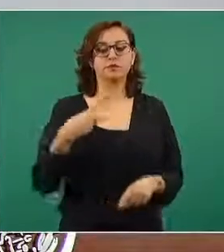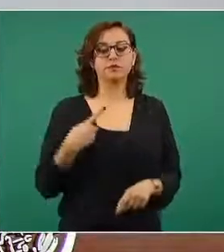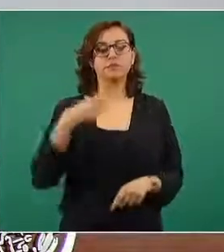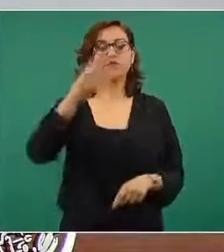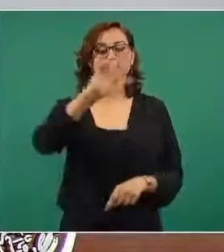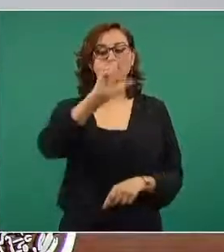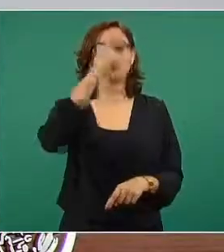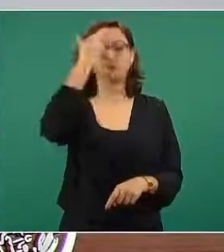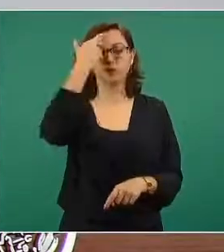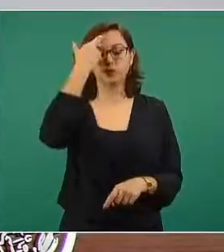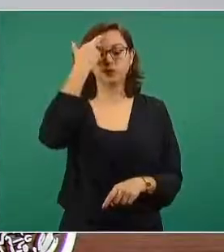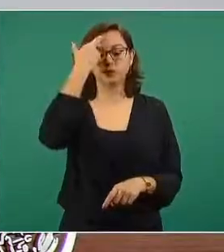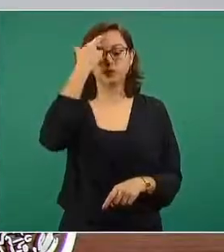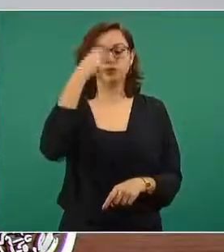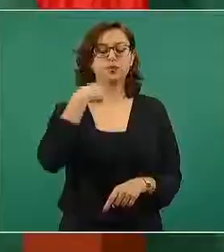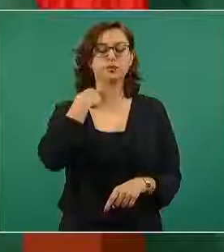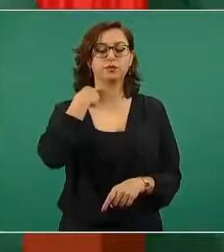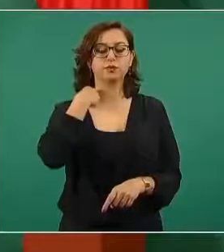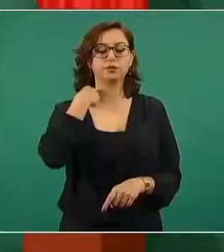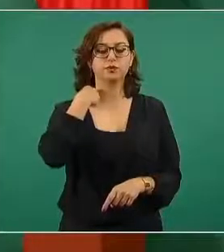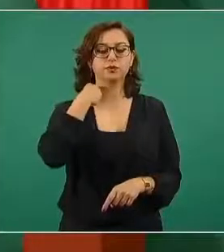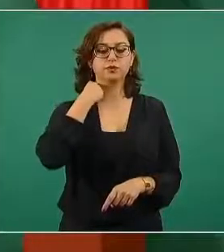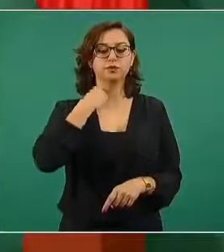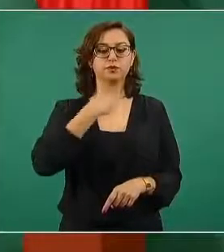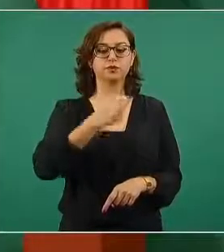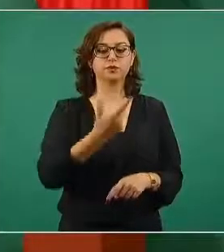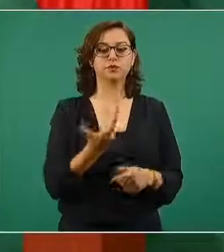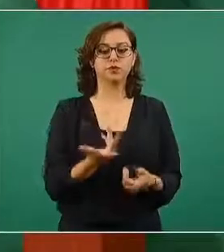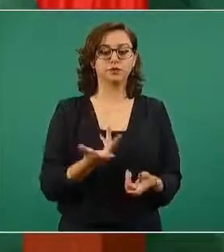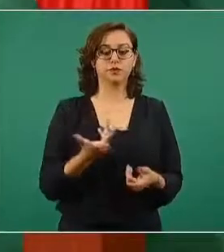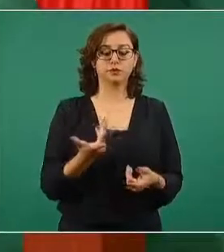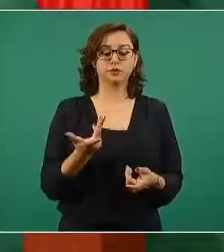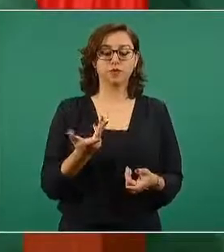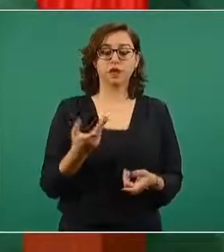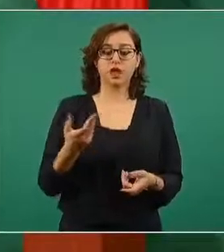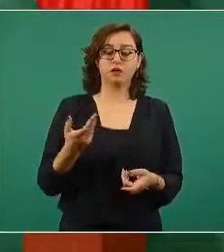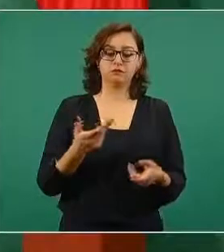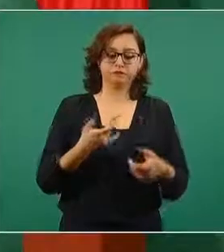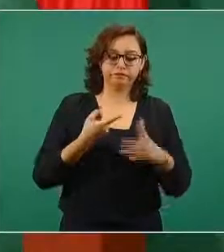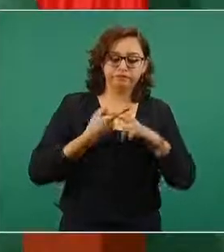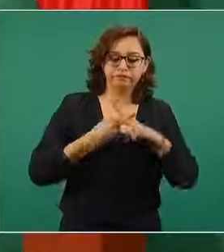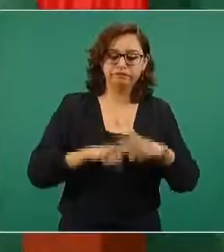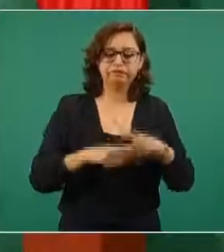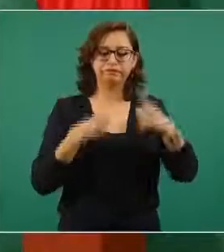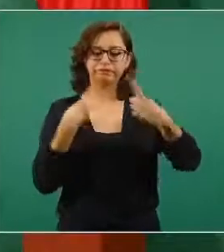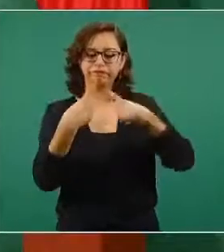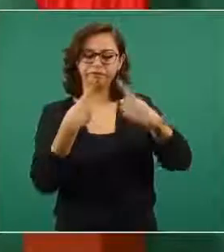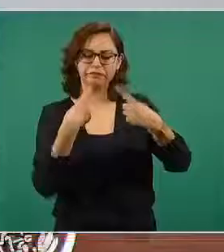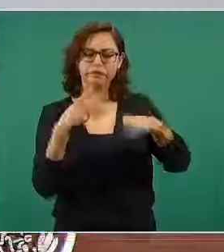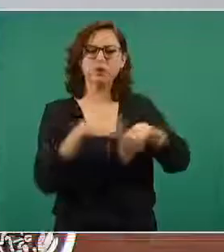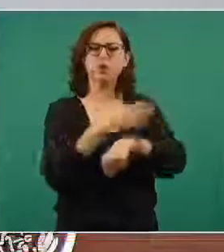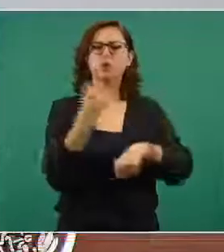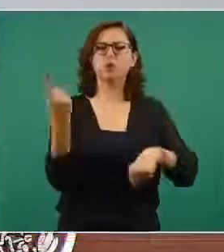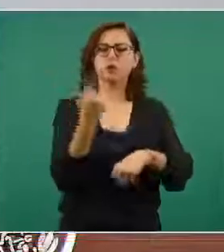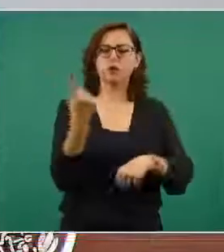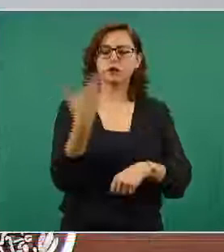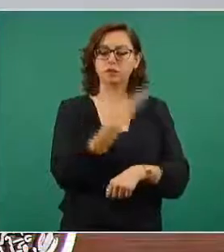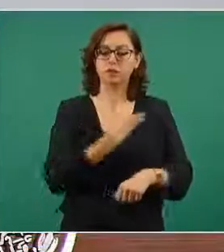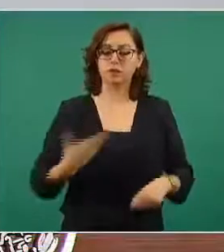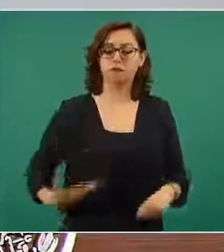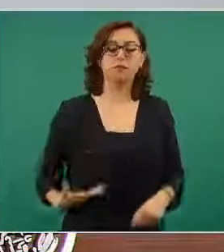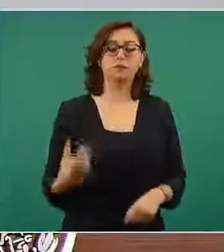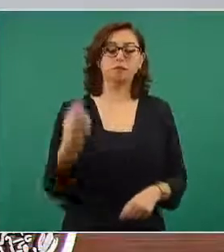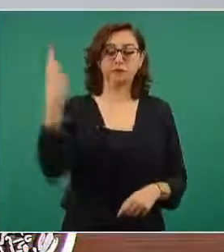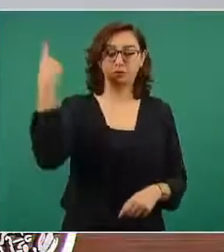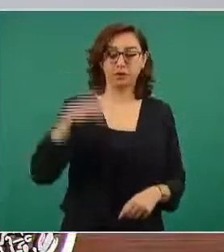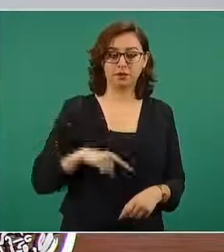este acuerdo se inicia por la instrucción del señor presidente y se instruye a no